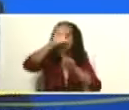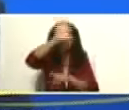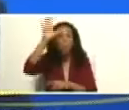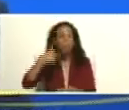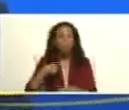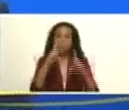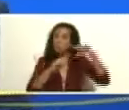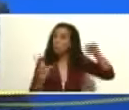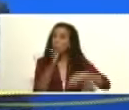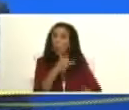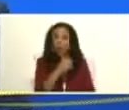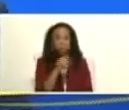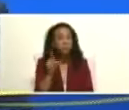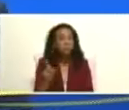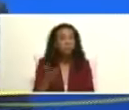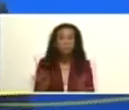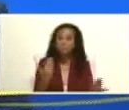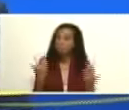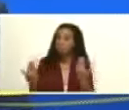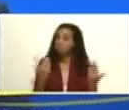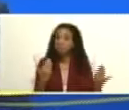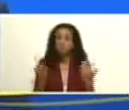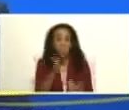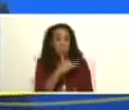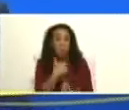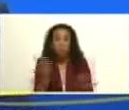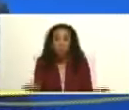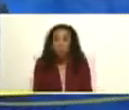país. No las hay en mi país.